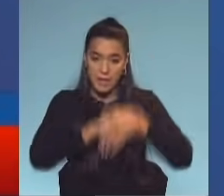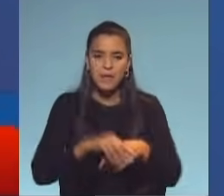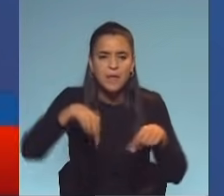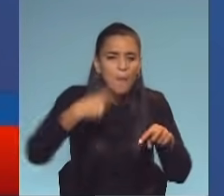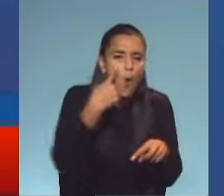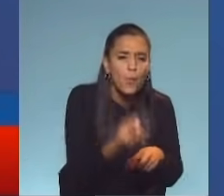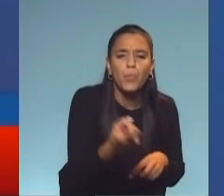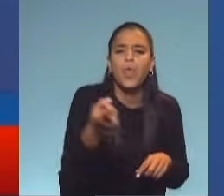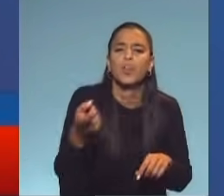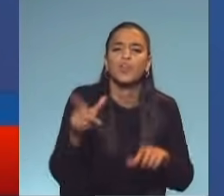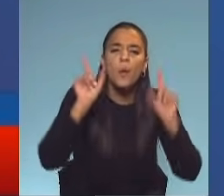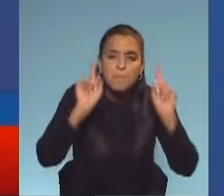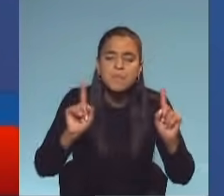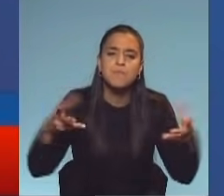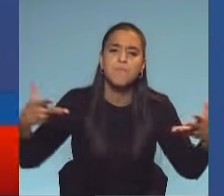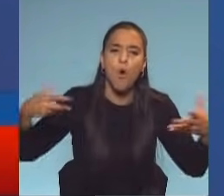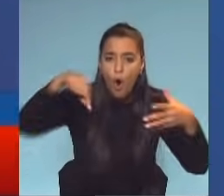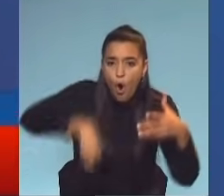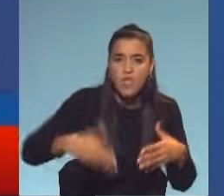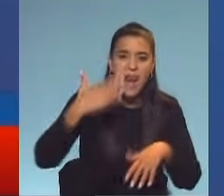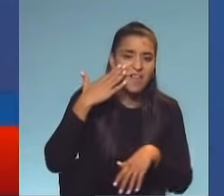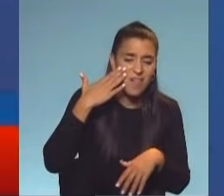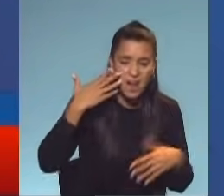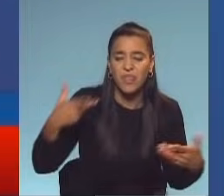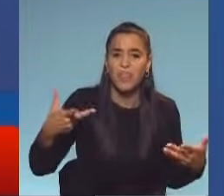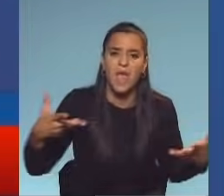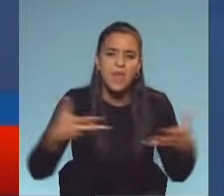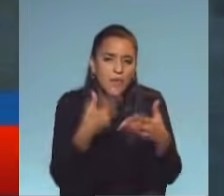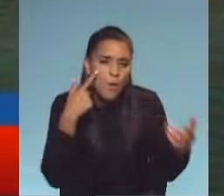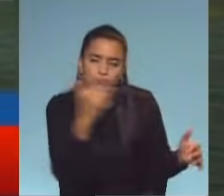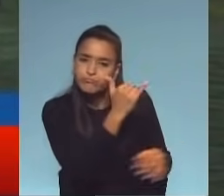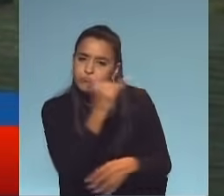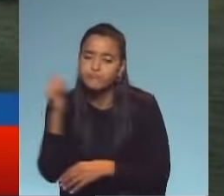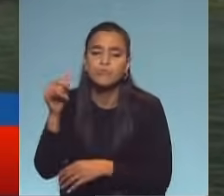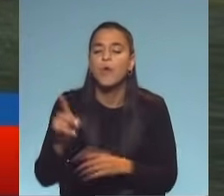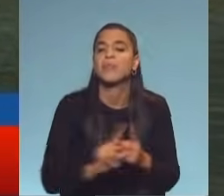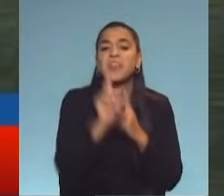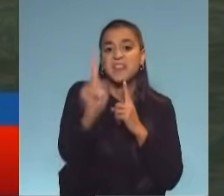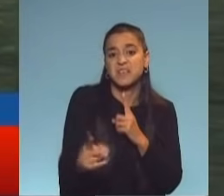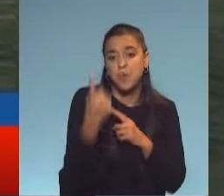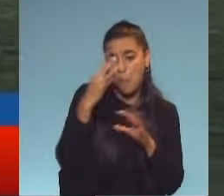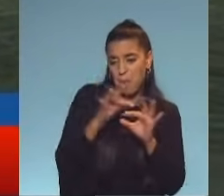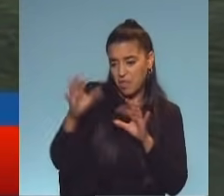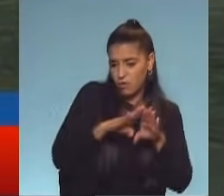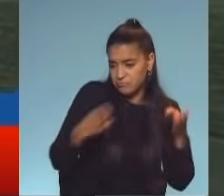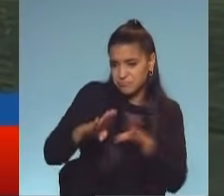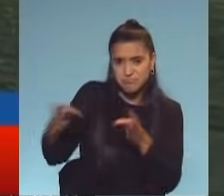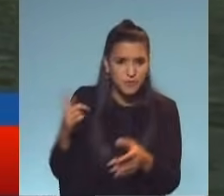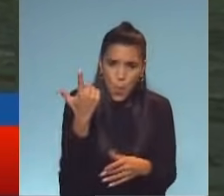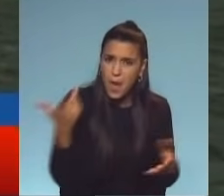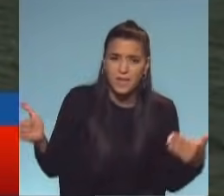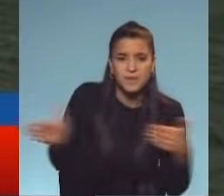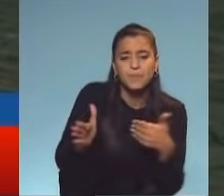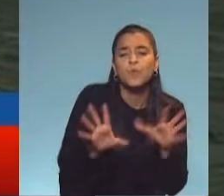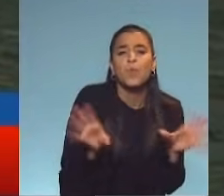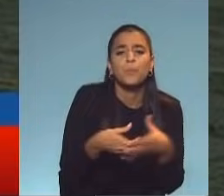las imágenes que reunió el equipo durante esta tarde, bien como decías, no hay una distancia ni siquiera de 1,5 metros entre una mesa y la otra, es decir, que la